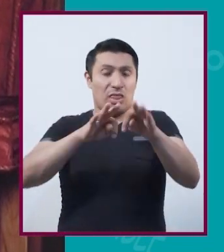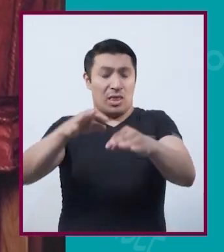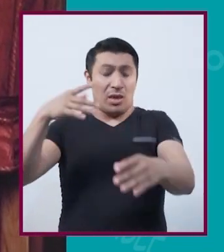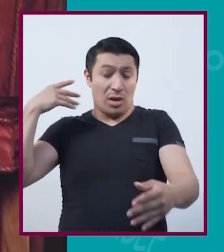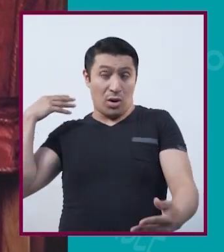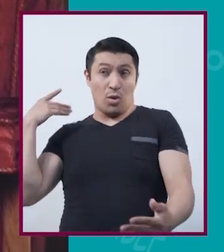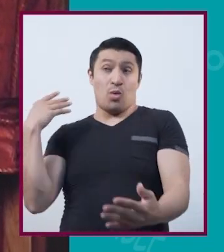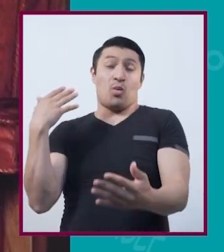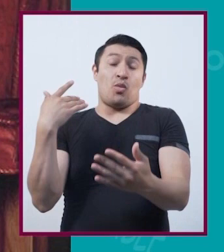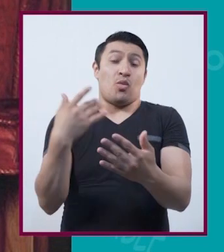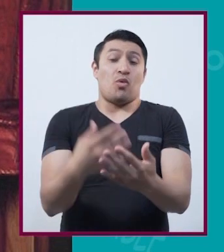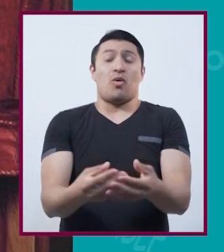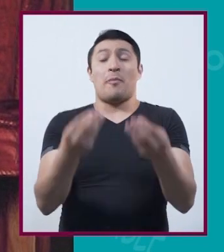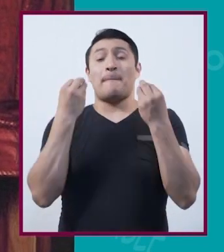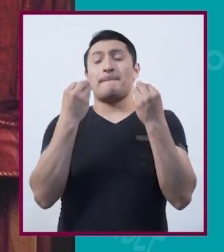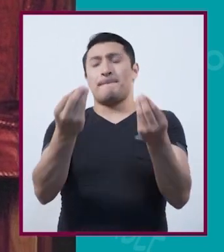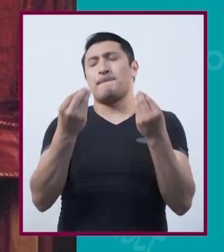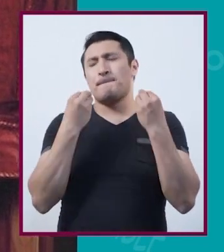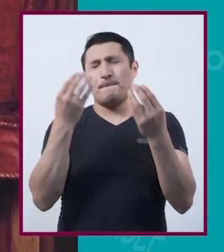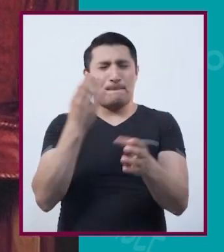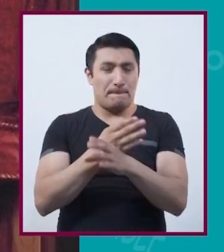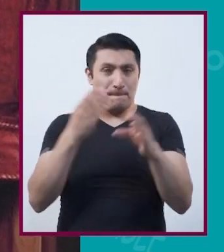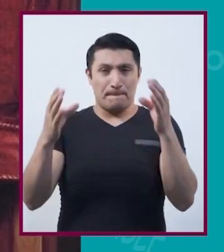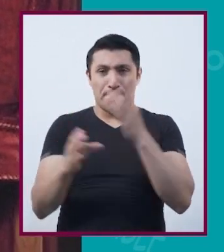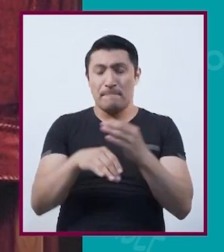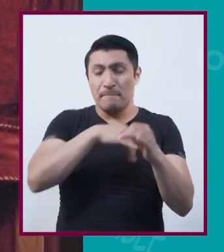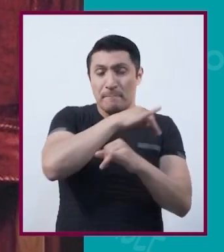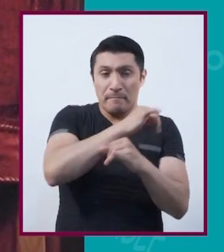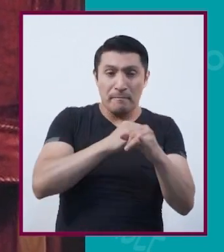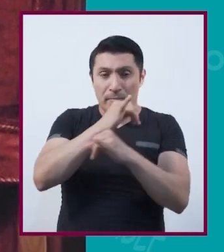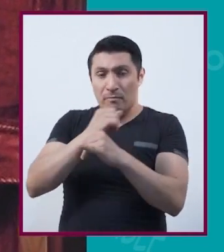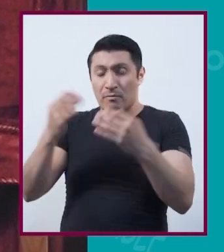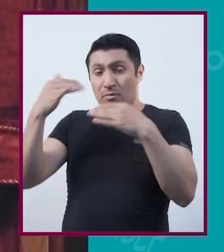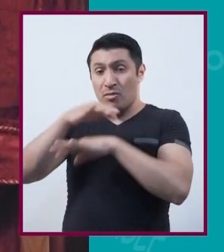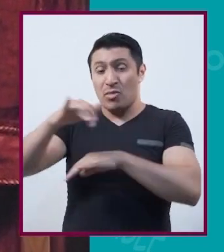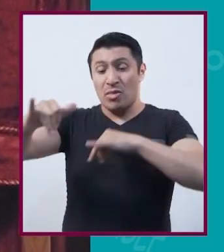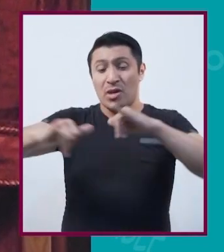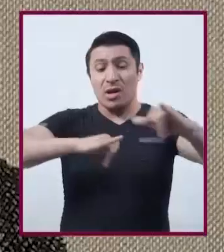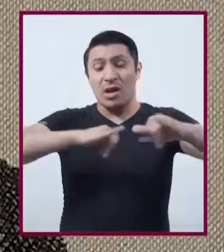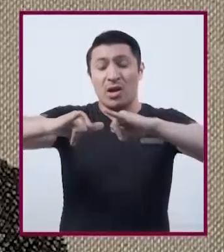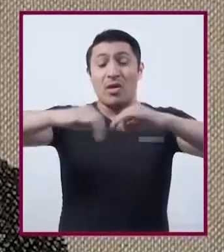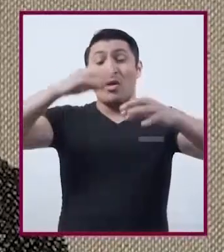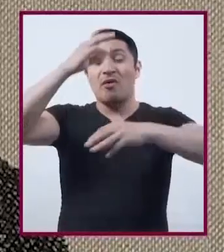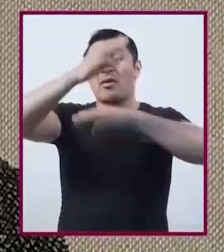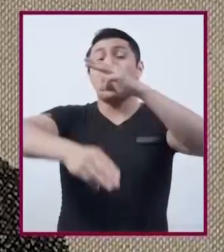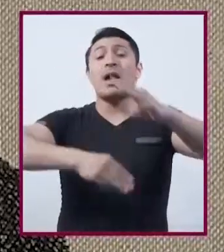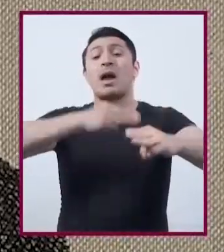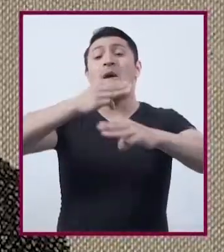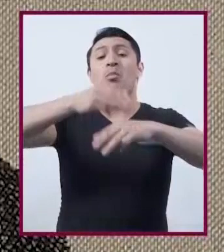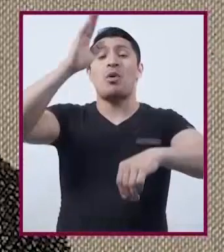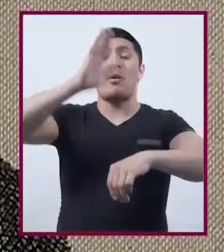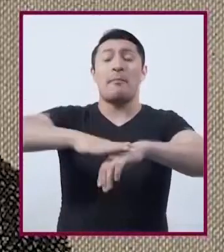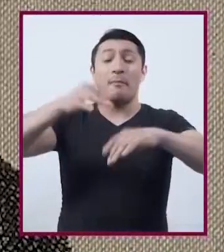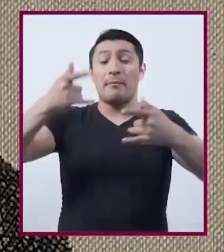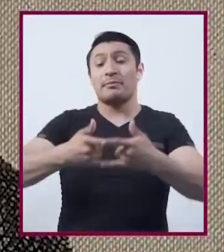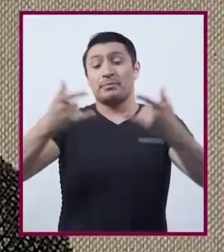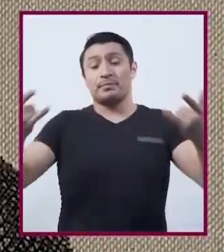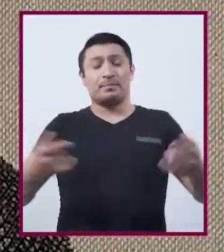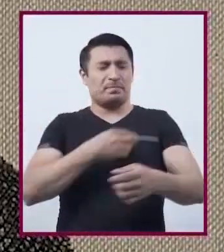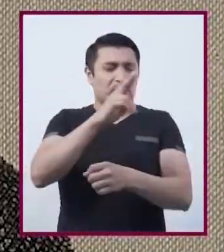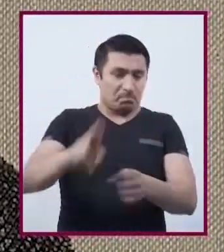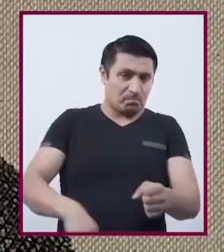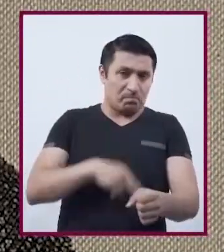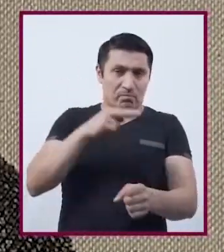y colonial de América, entre sus obras destacan sus ensayos políticos sobre el reino de la